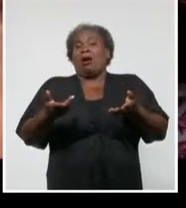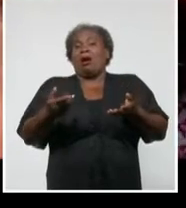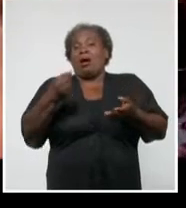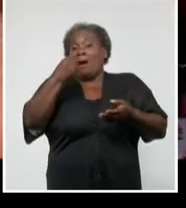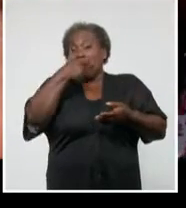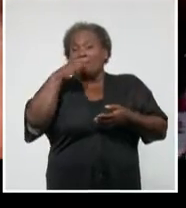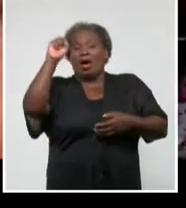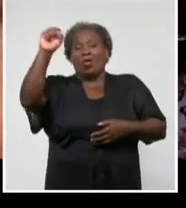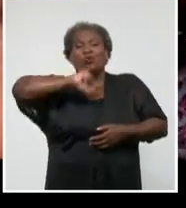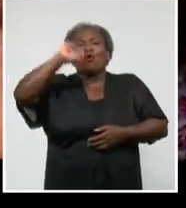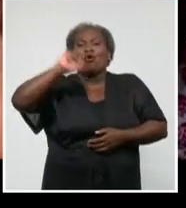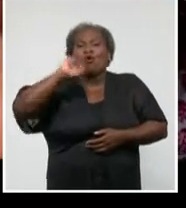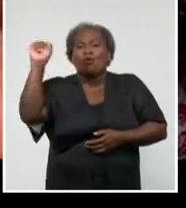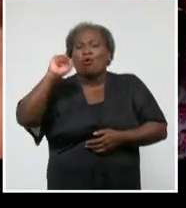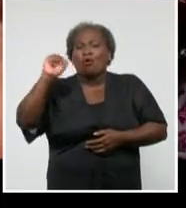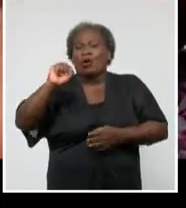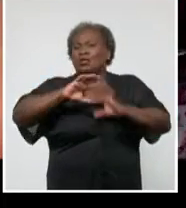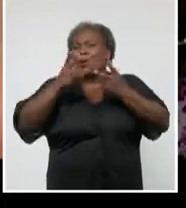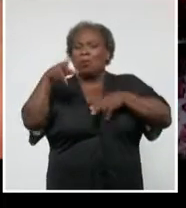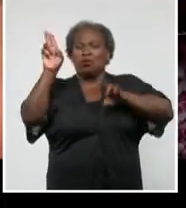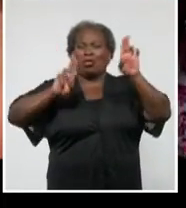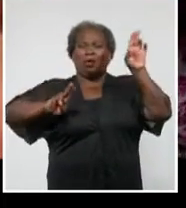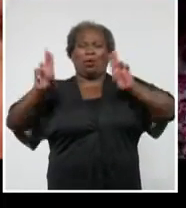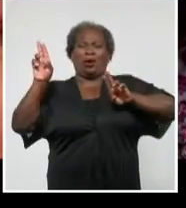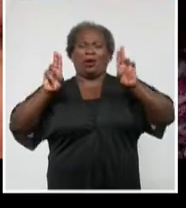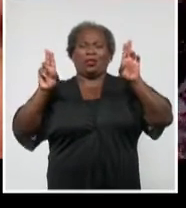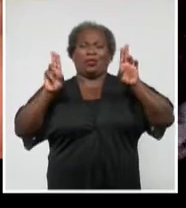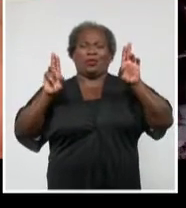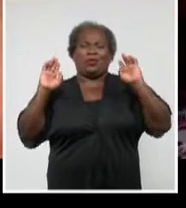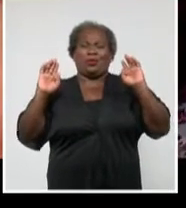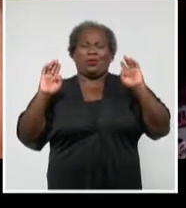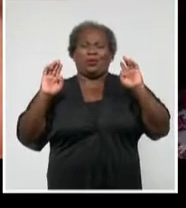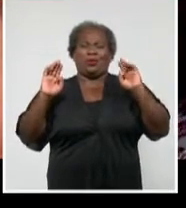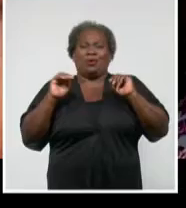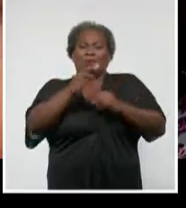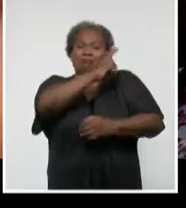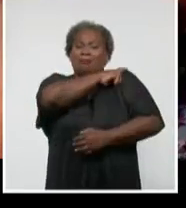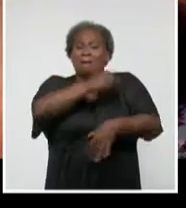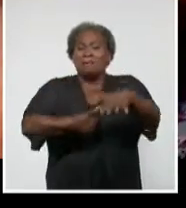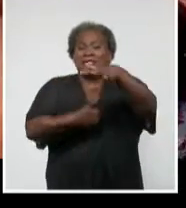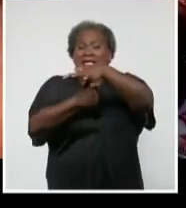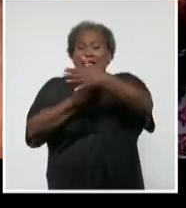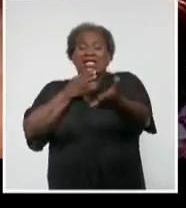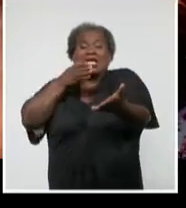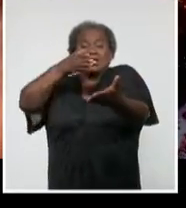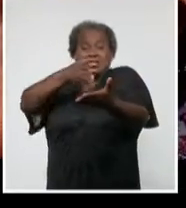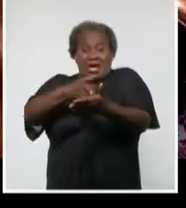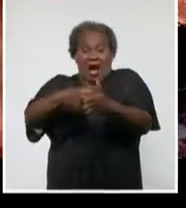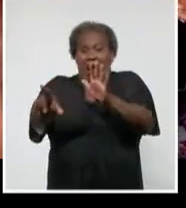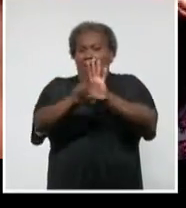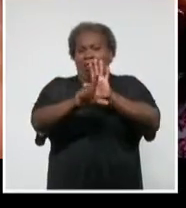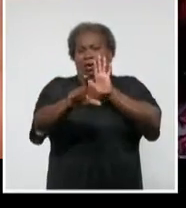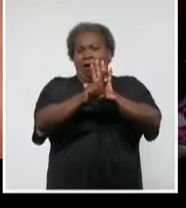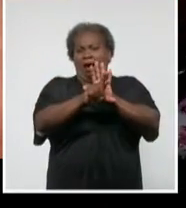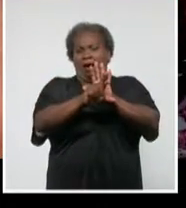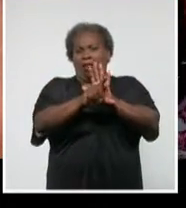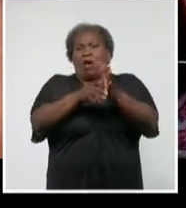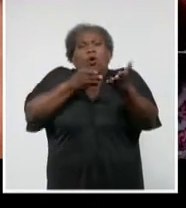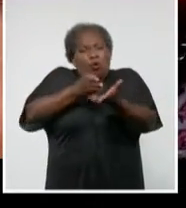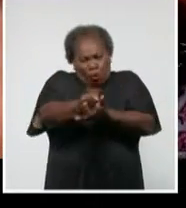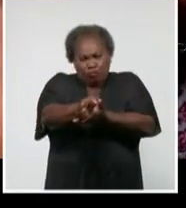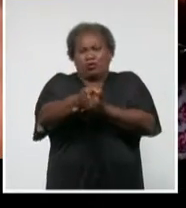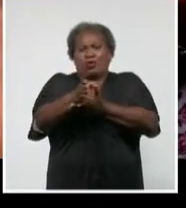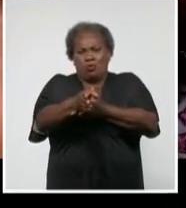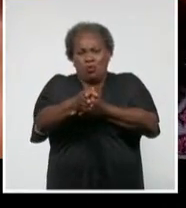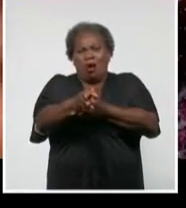gran mayoría en su cargo como presidente, y sigue teniendo esa gran mayoría precisamente por todo